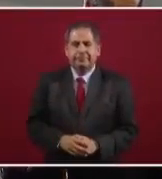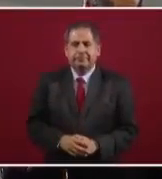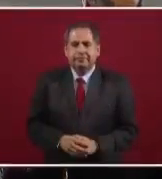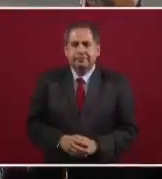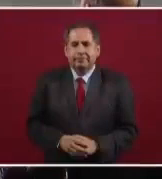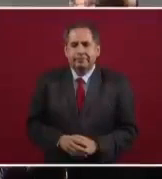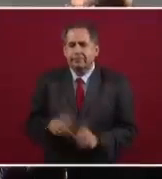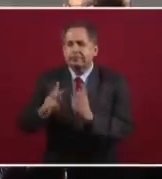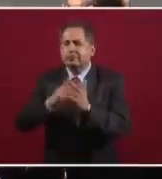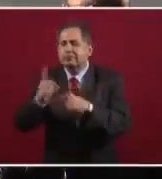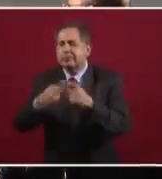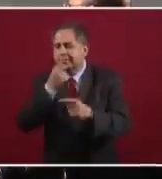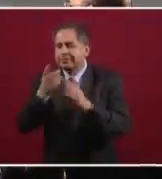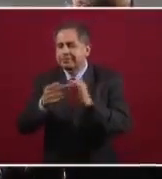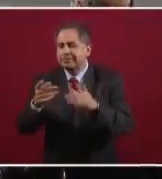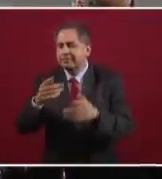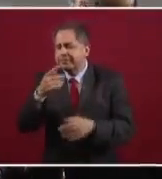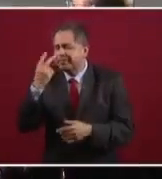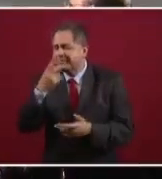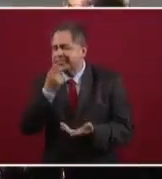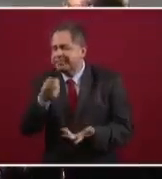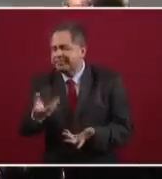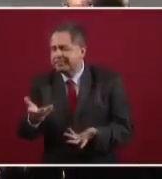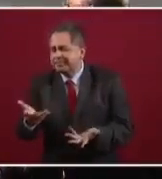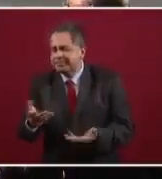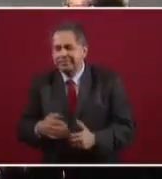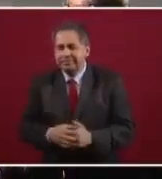A ver, repite. México.